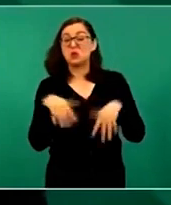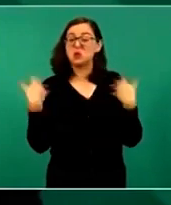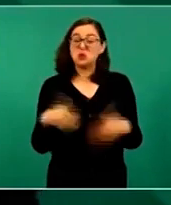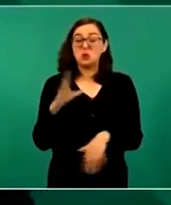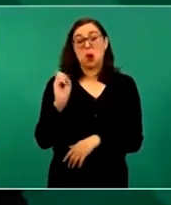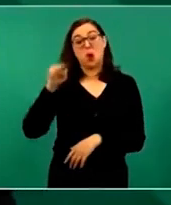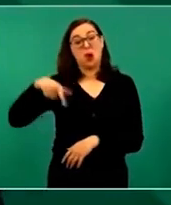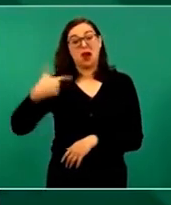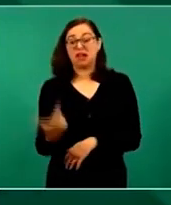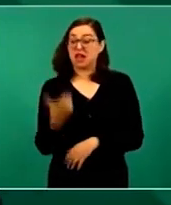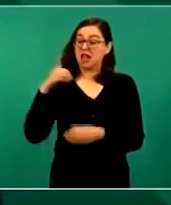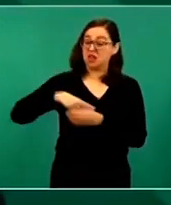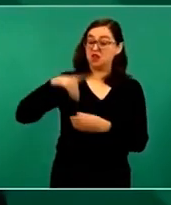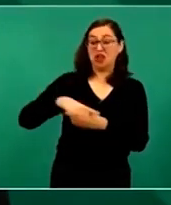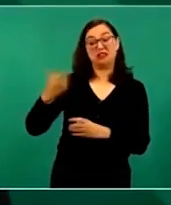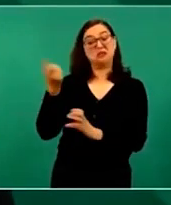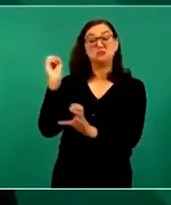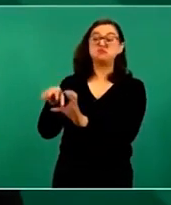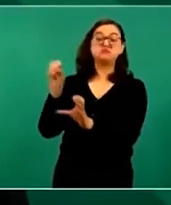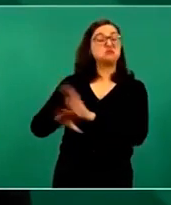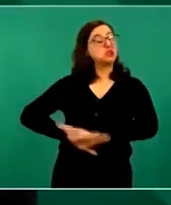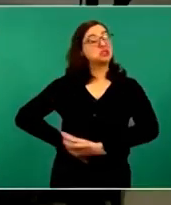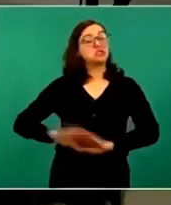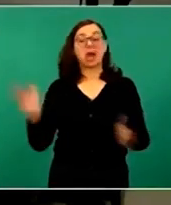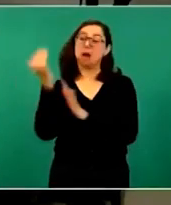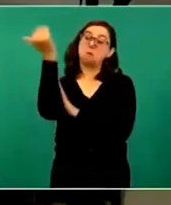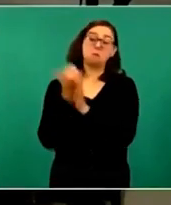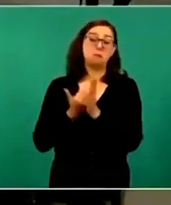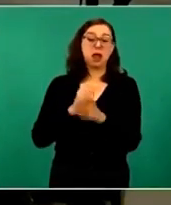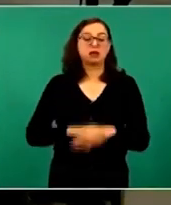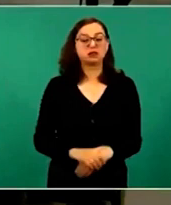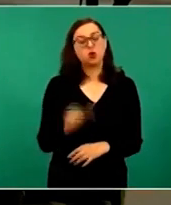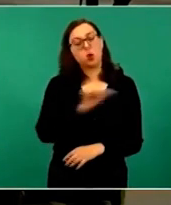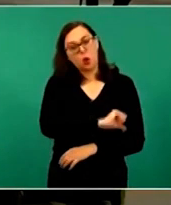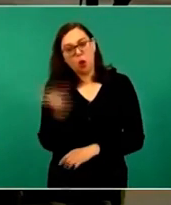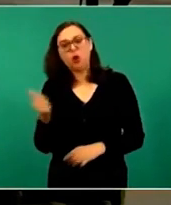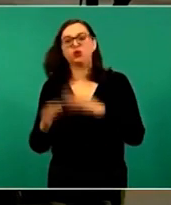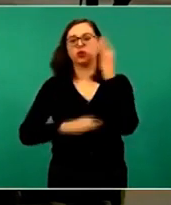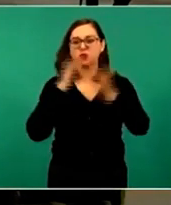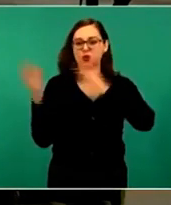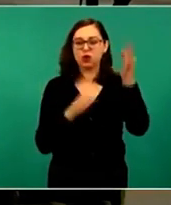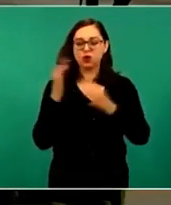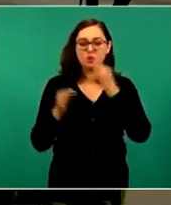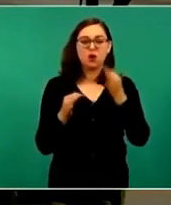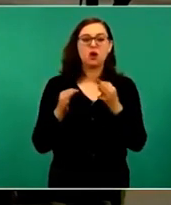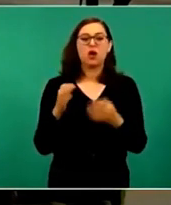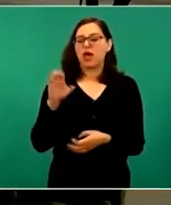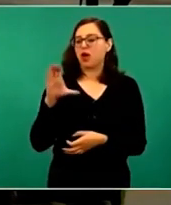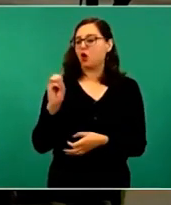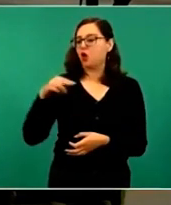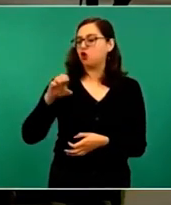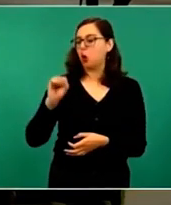para las organizaciones de la sociedad civil de Nuevo León, o el Economista, que advierte que las ONGs